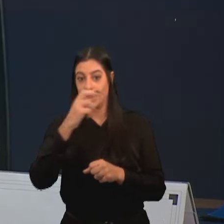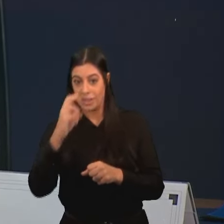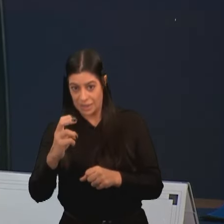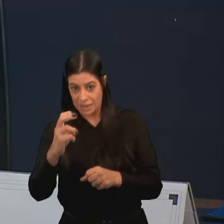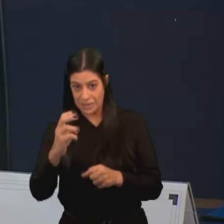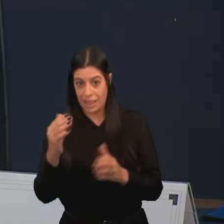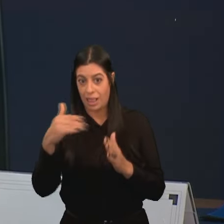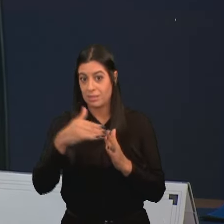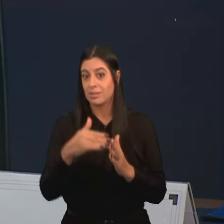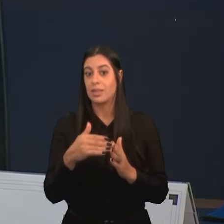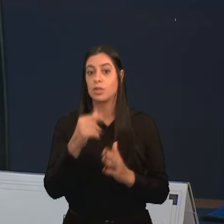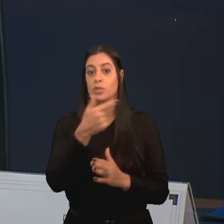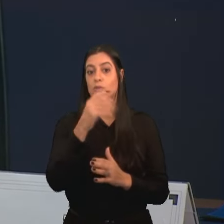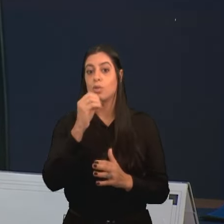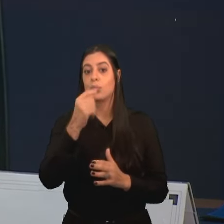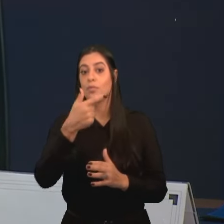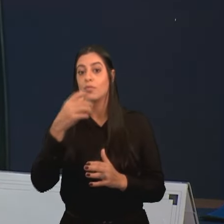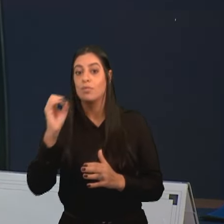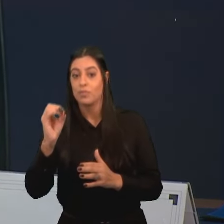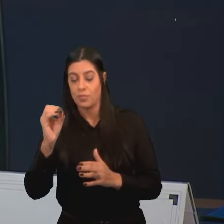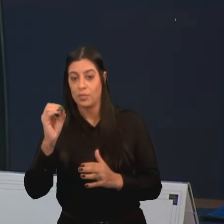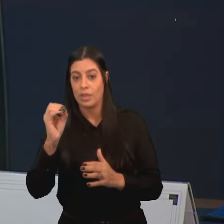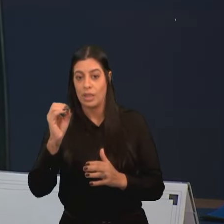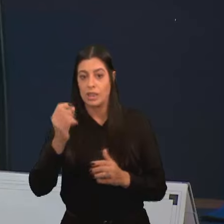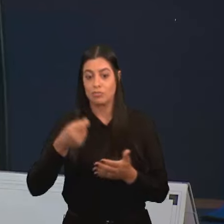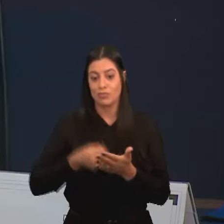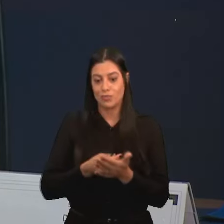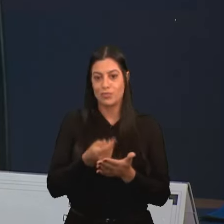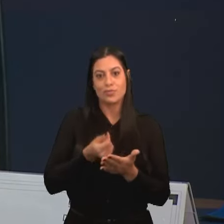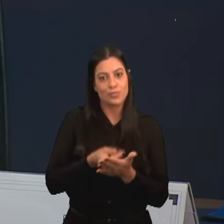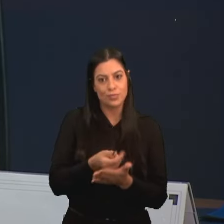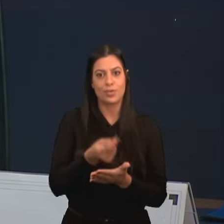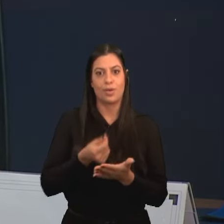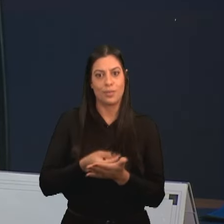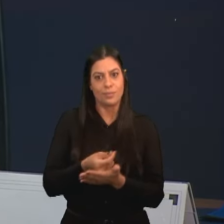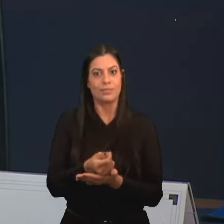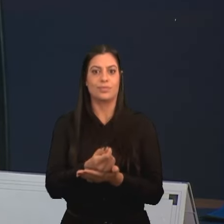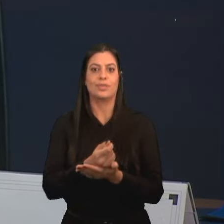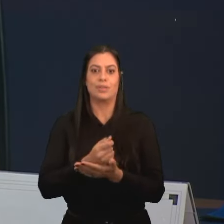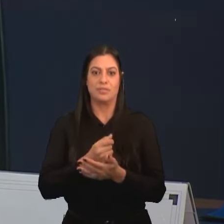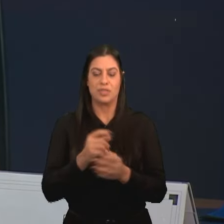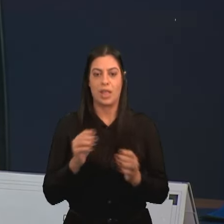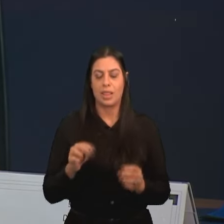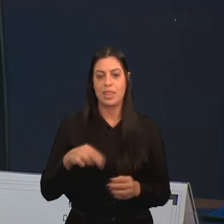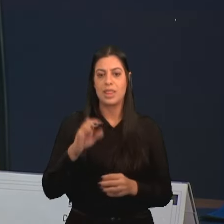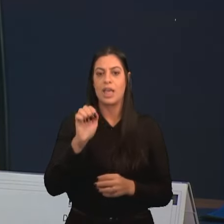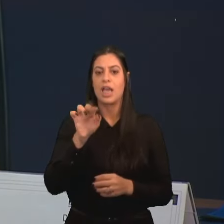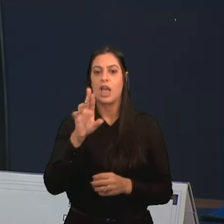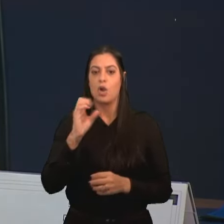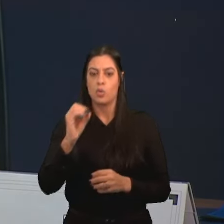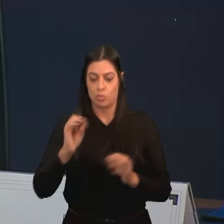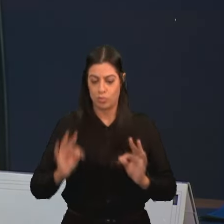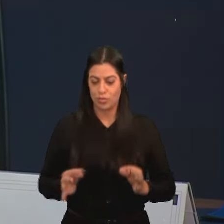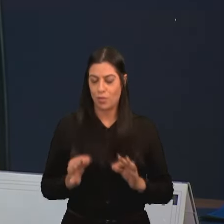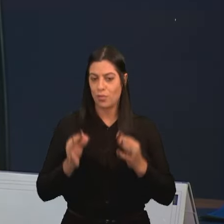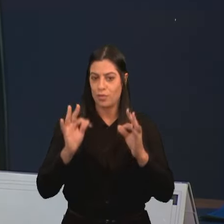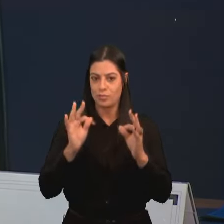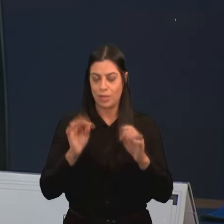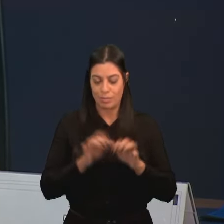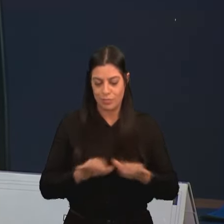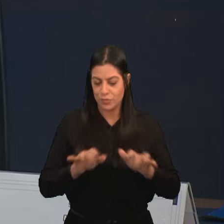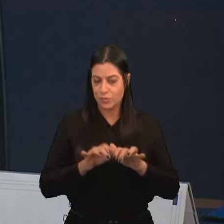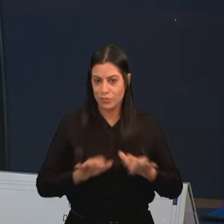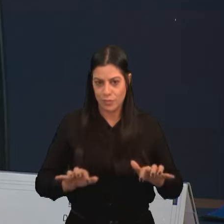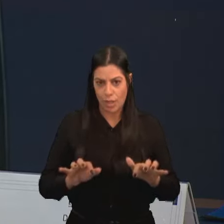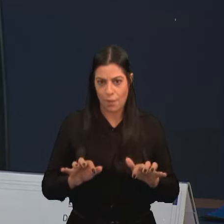entre 2015 y 2020 en la inversión y la obtención de patentes de neurotecnología en materia de ciencias de